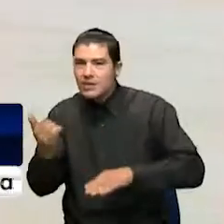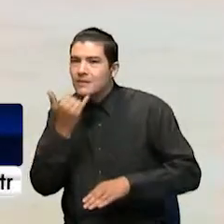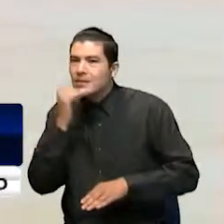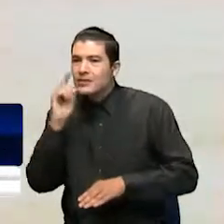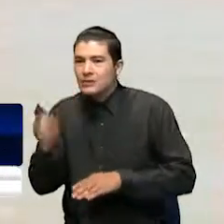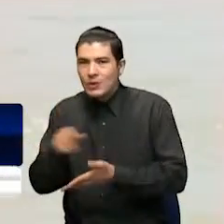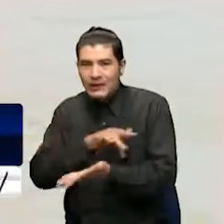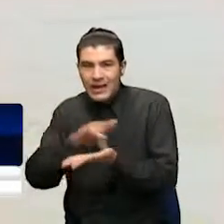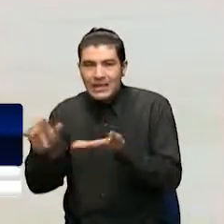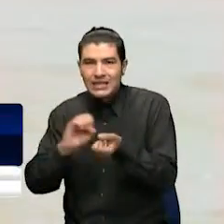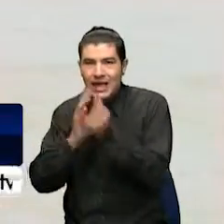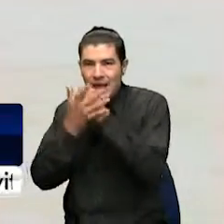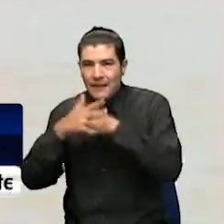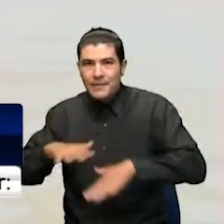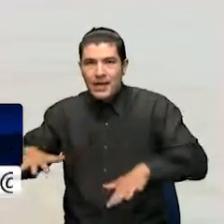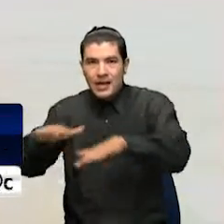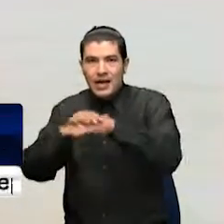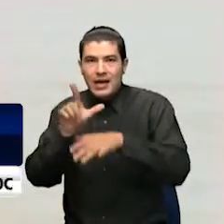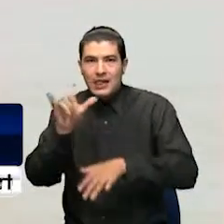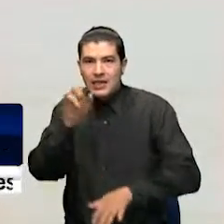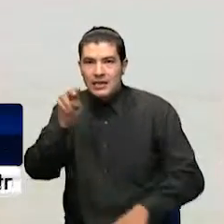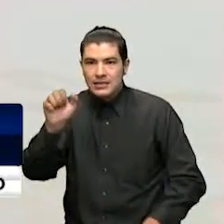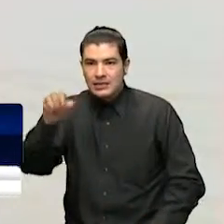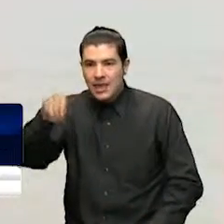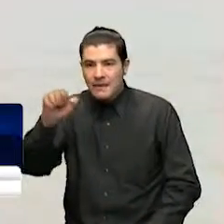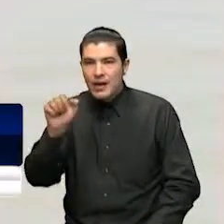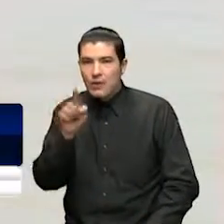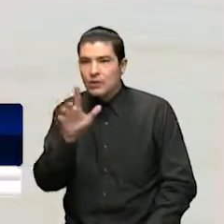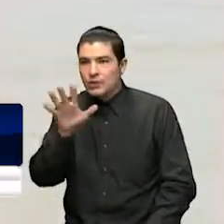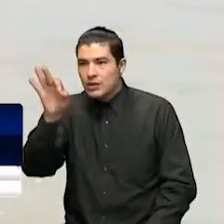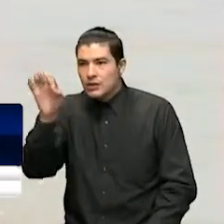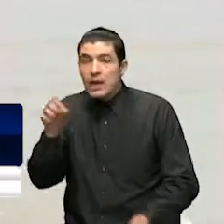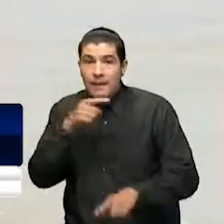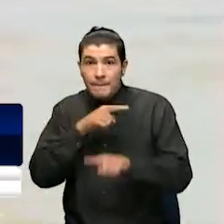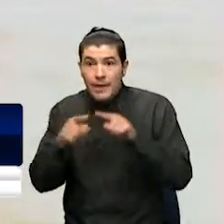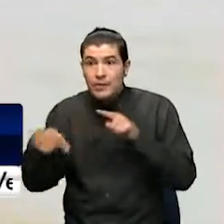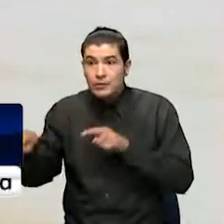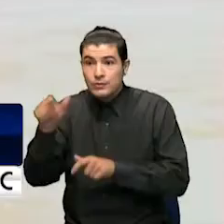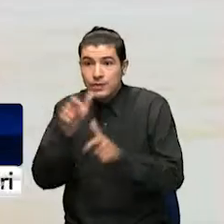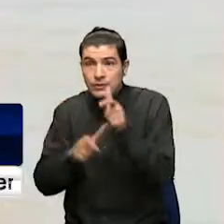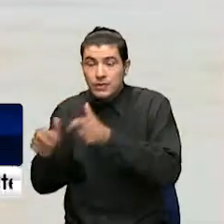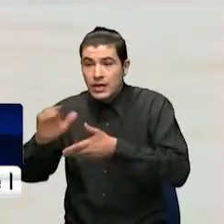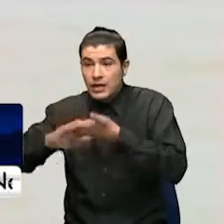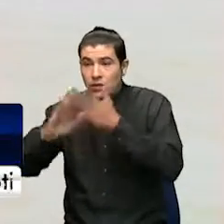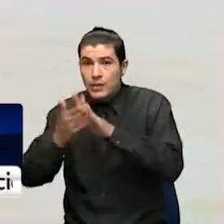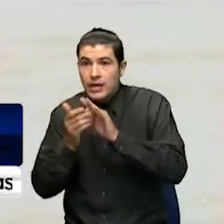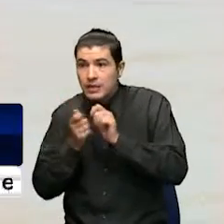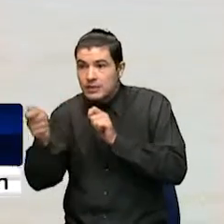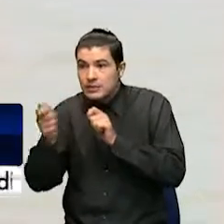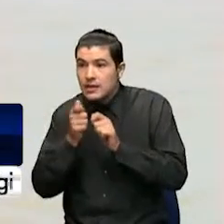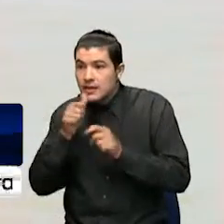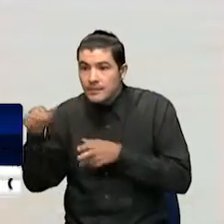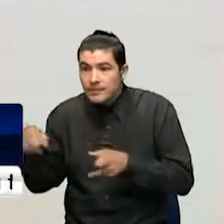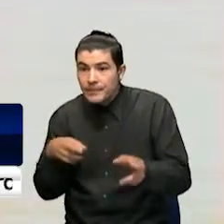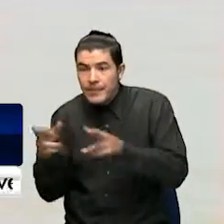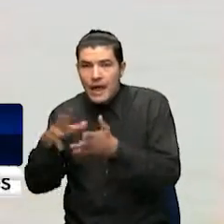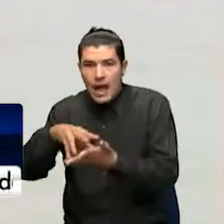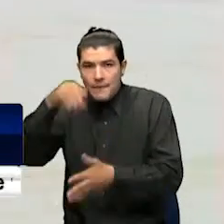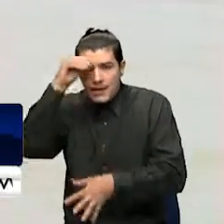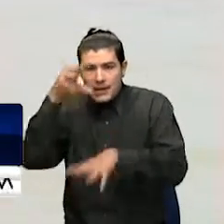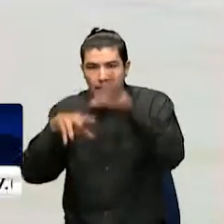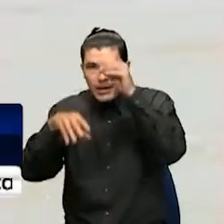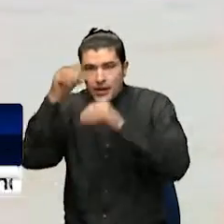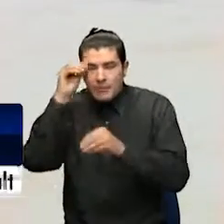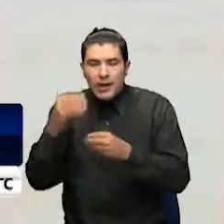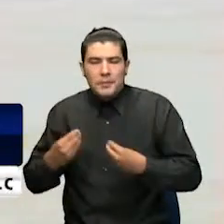emergencia ambiental del pozo Lizama 158. Pero los pescadores y las comunidades aledañas al río han aprendido a vivir y a